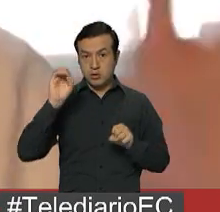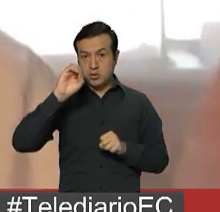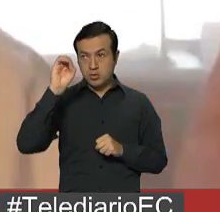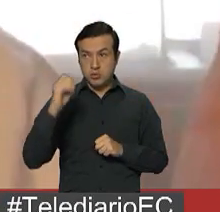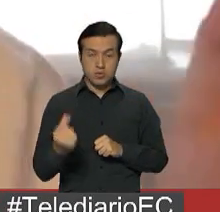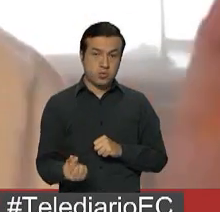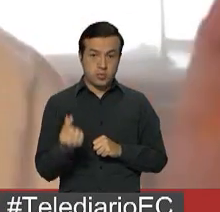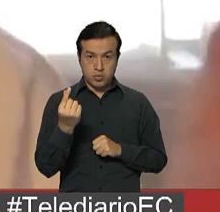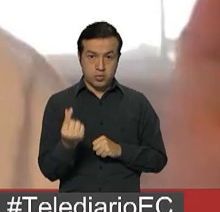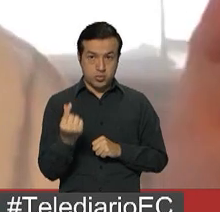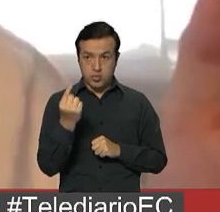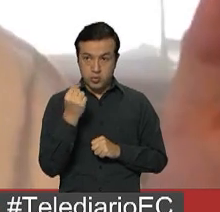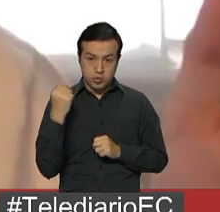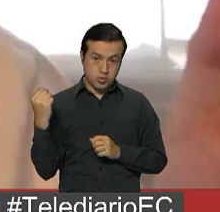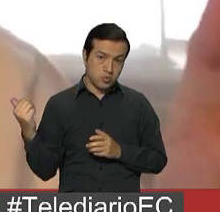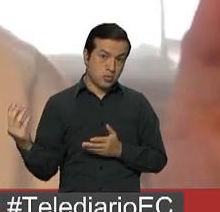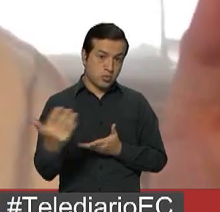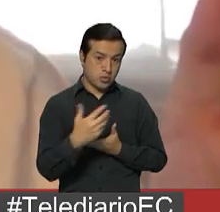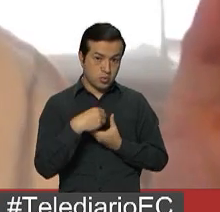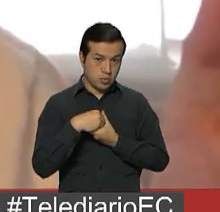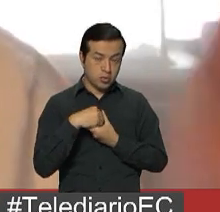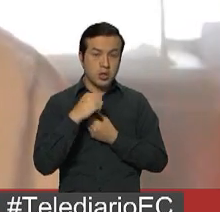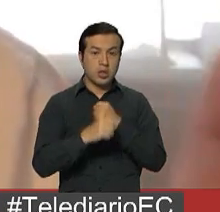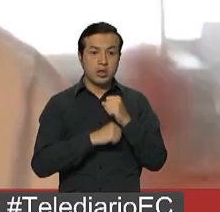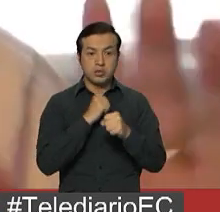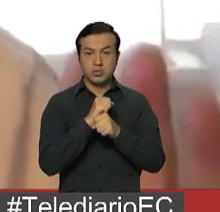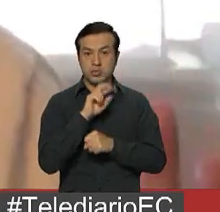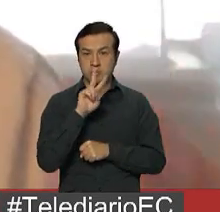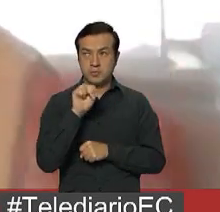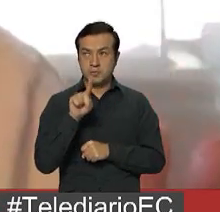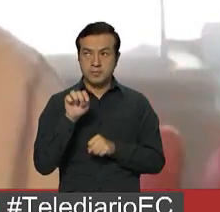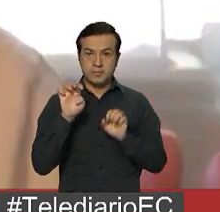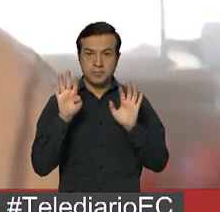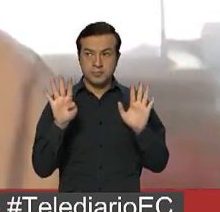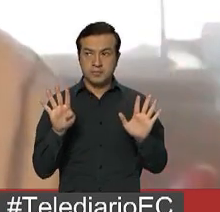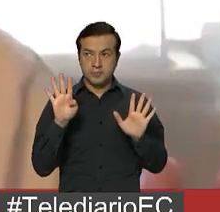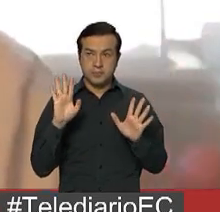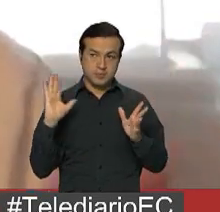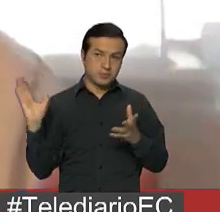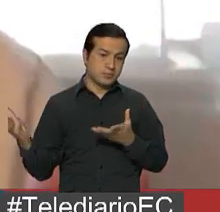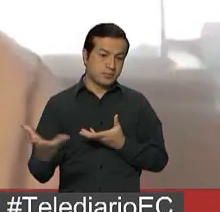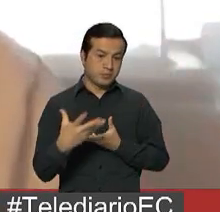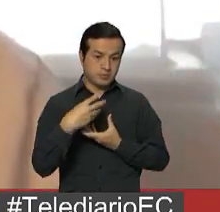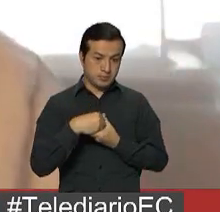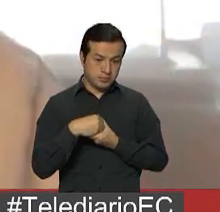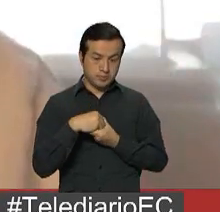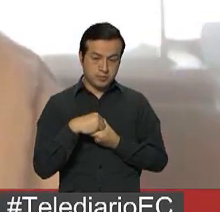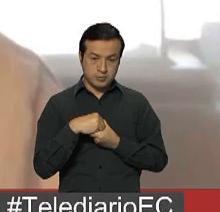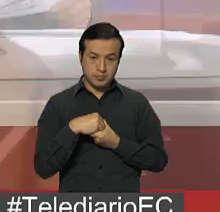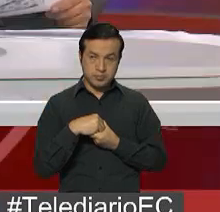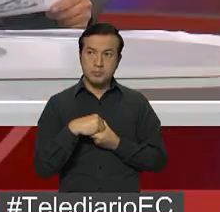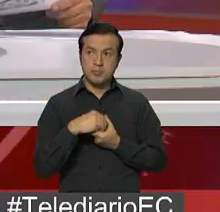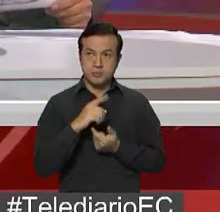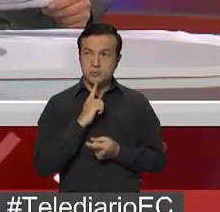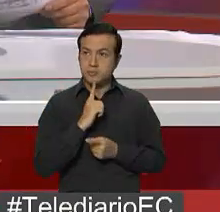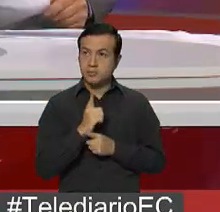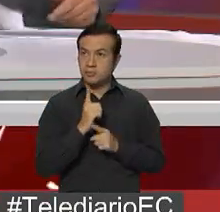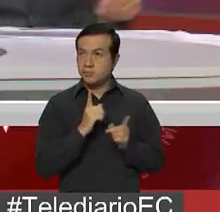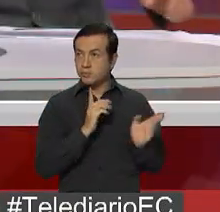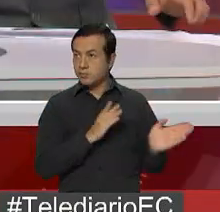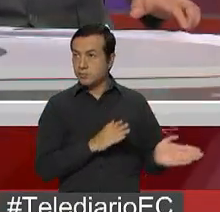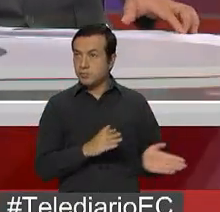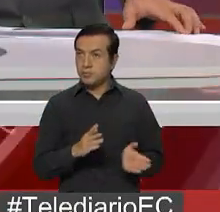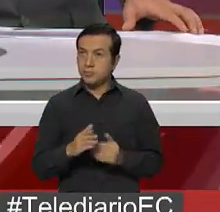que se obtuvieron en el año 2019 por su frente importante y si me permite que es